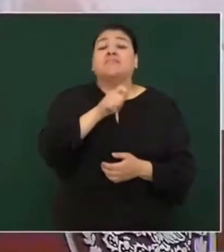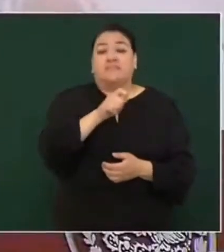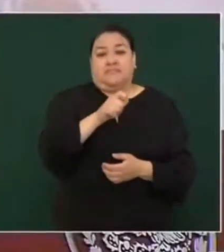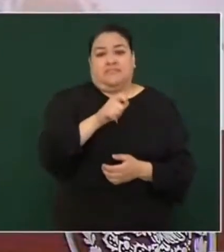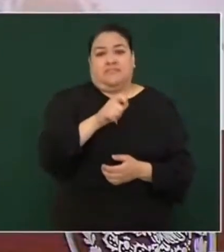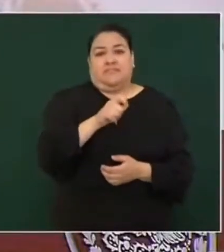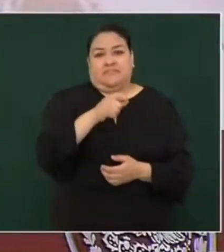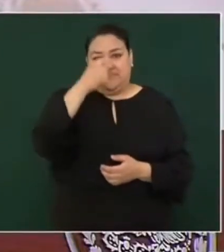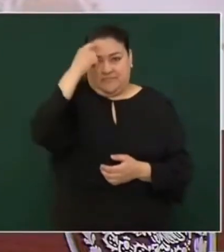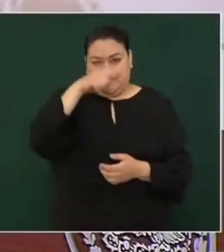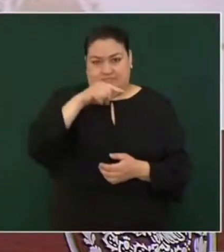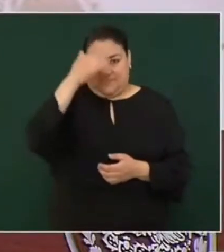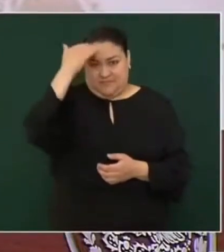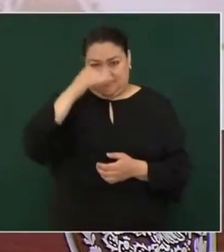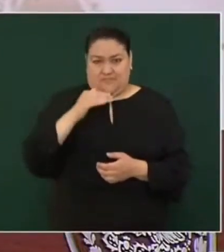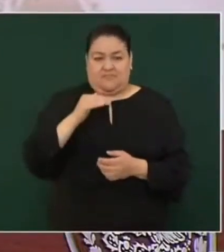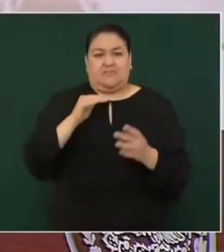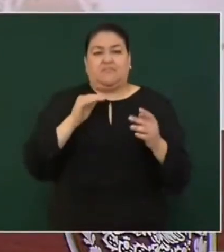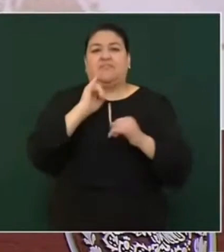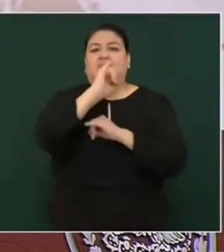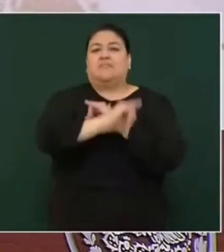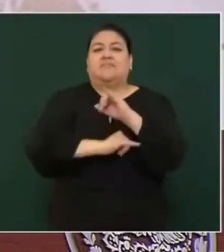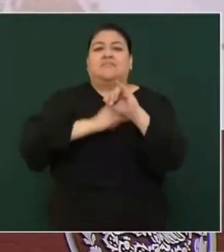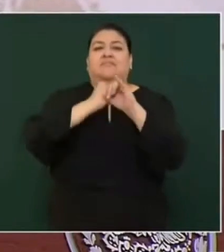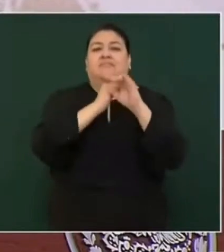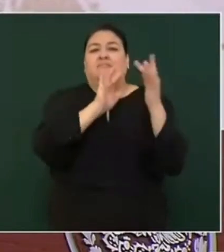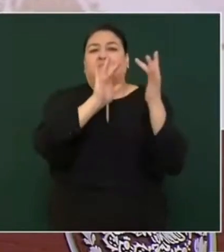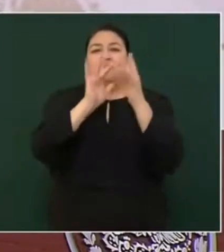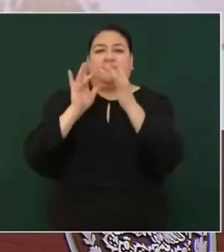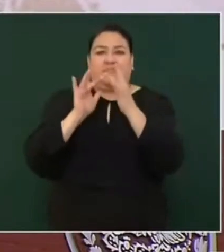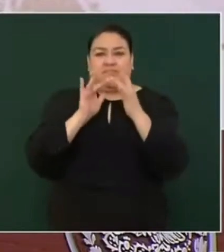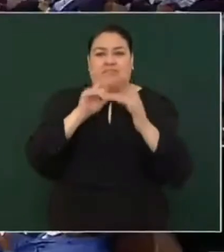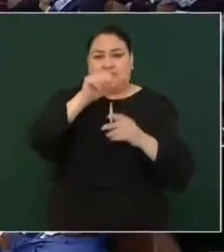para la cooperación internacional,